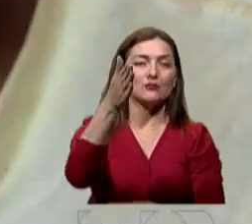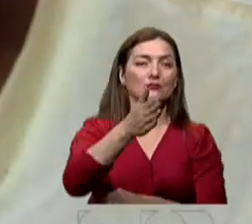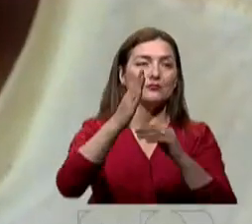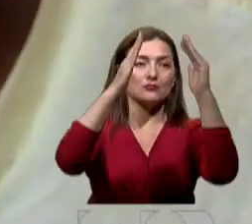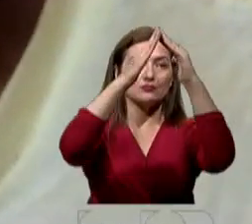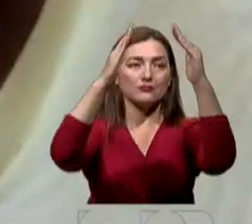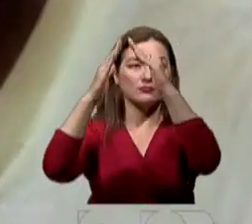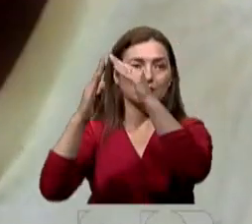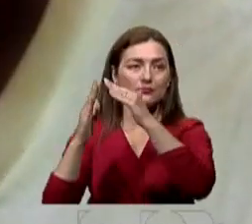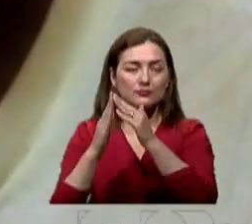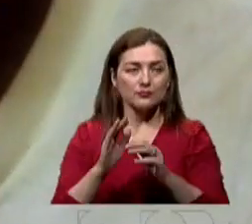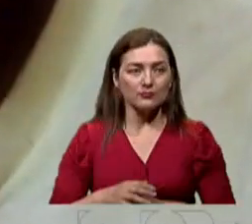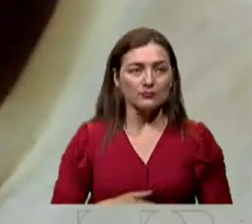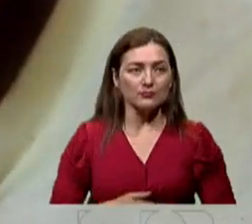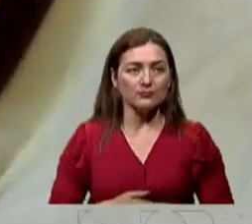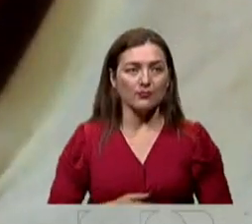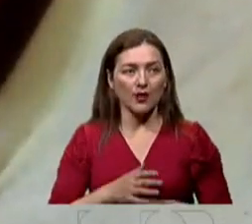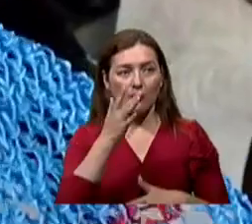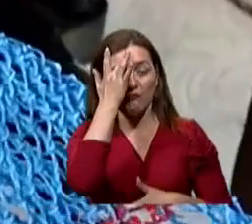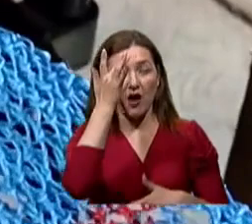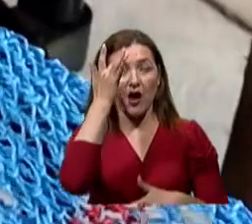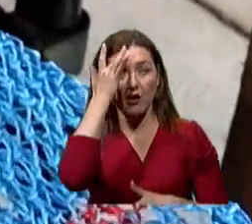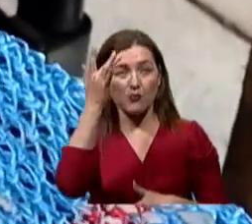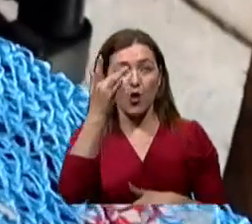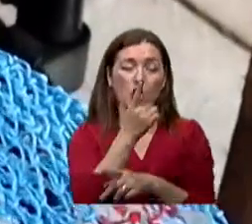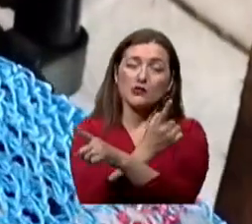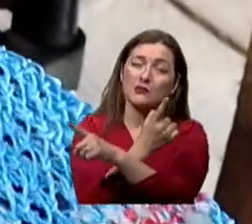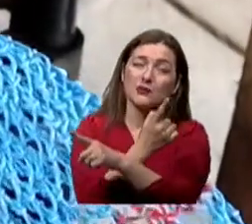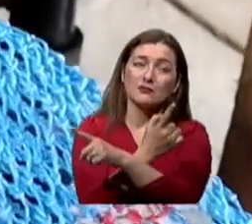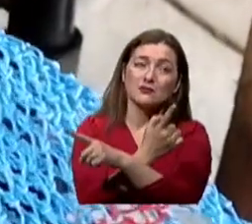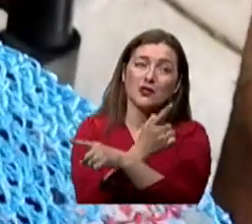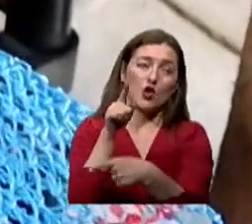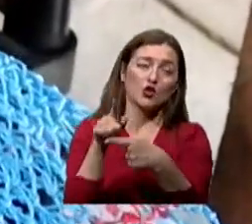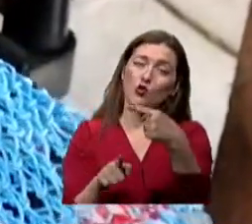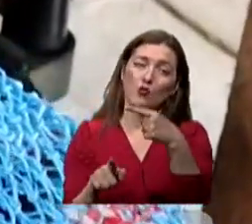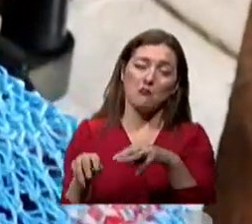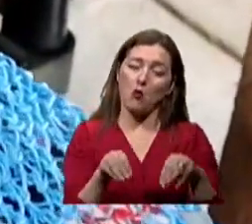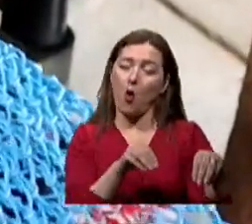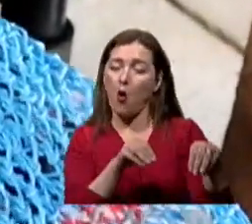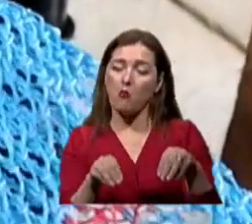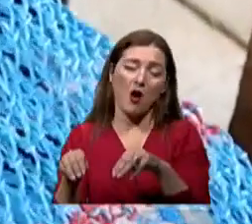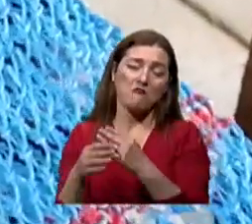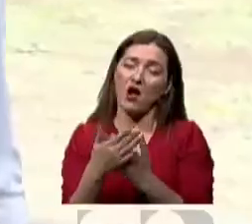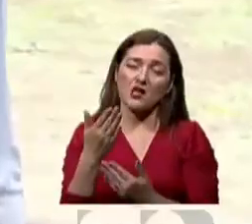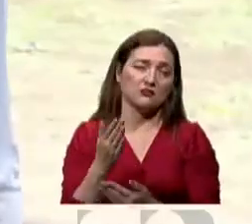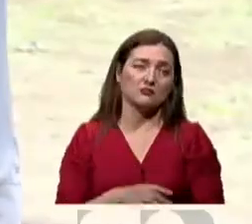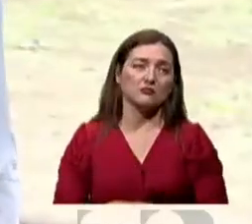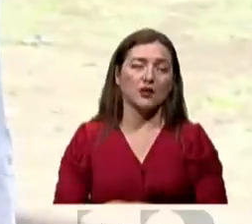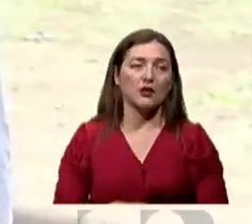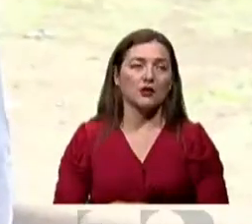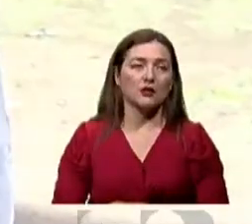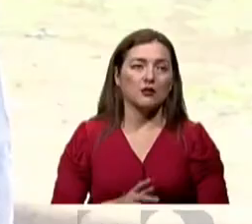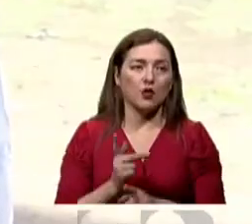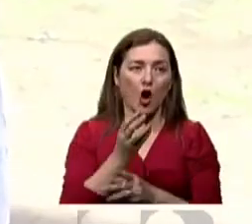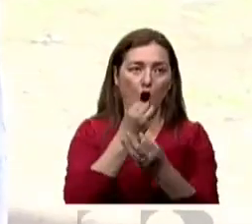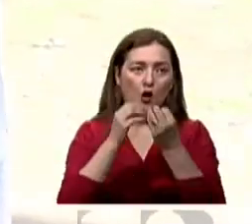de los adultos mayores que por sus condiciones de salud o discapacidad ya no pueden movilizarse con facilidad para